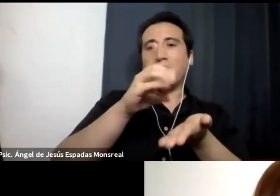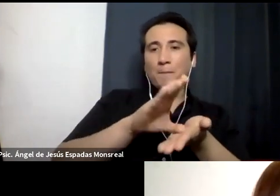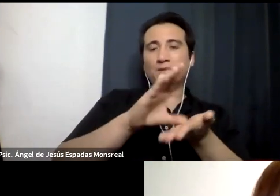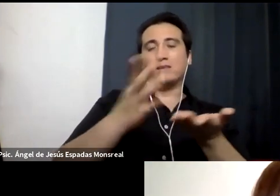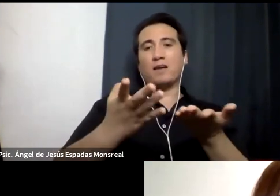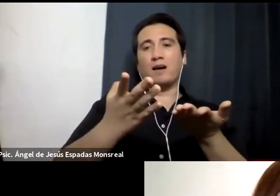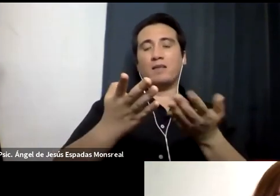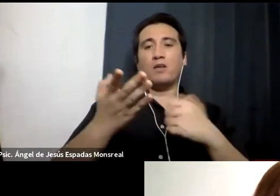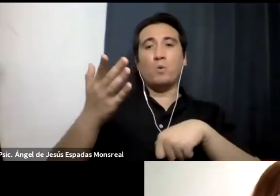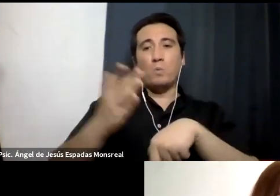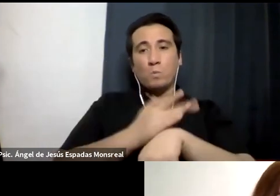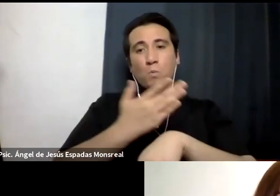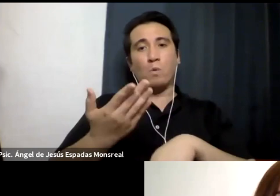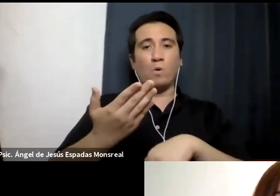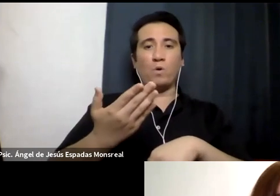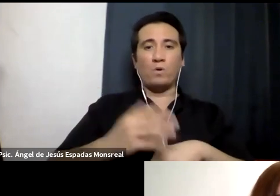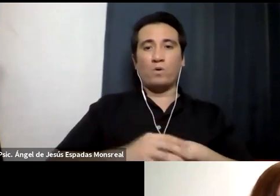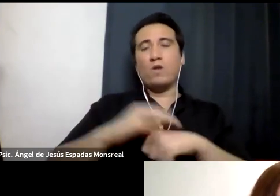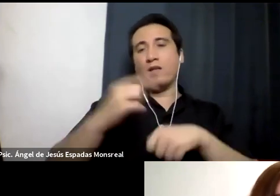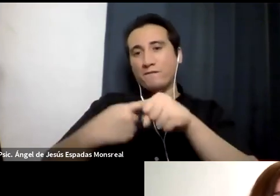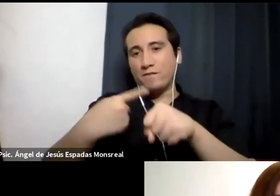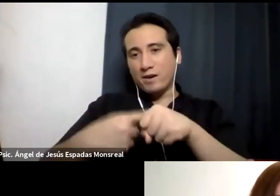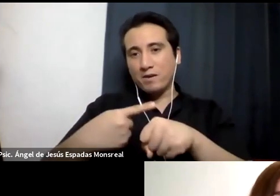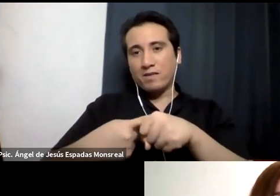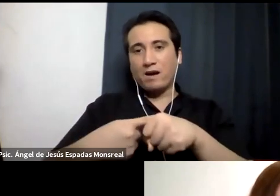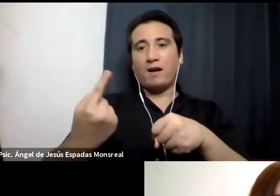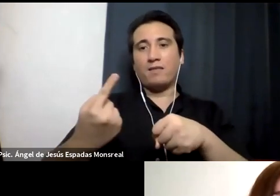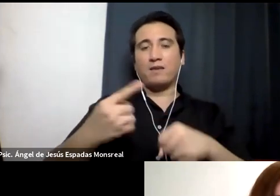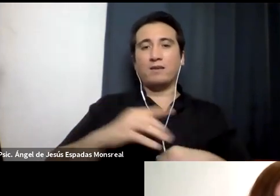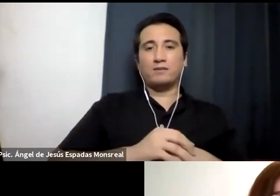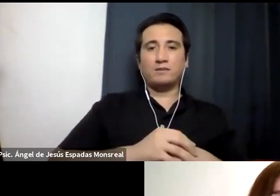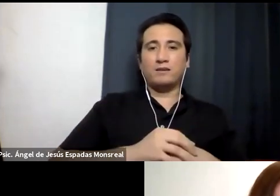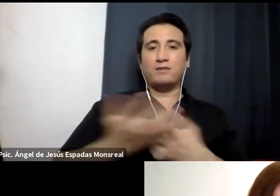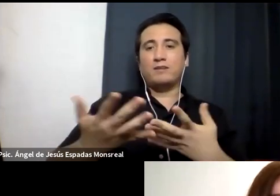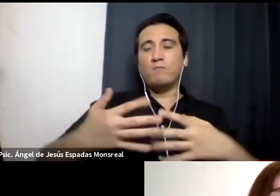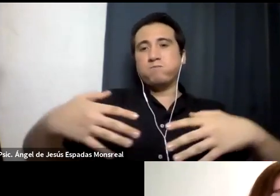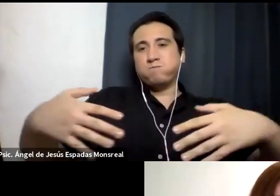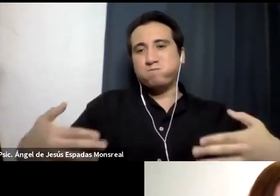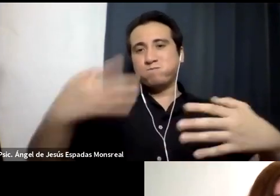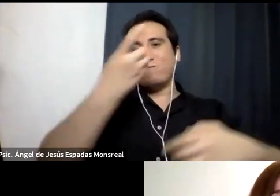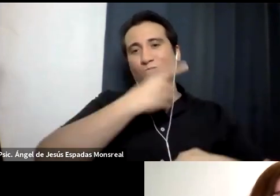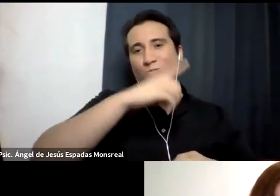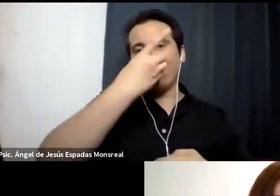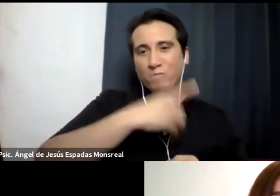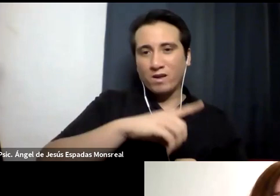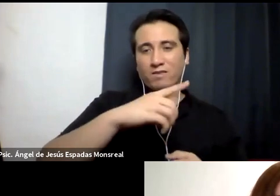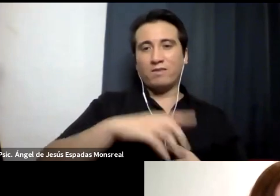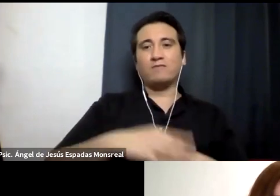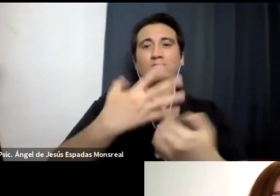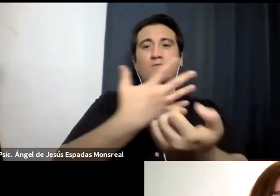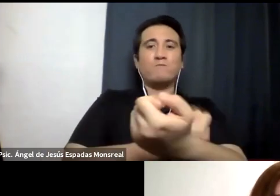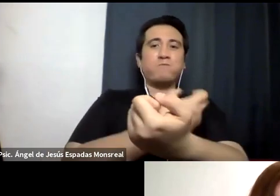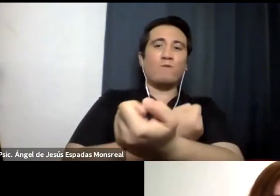consecuencia pues de enfermedades cardiometabólicas como es la diabetes, la